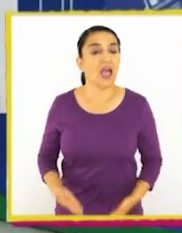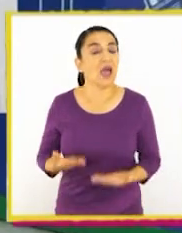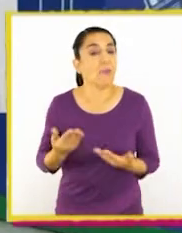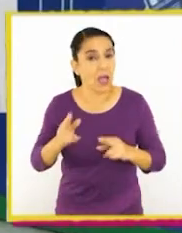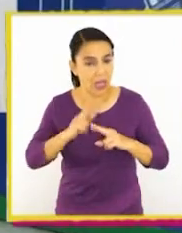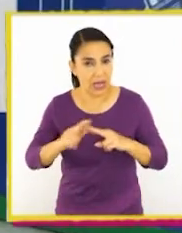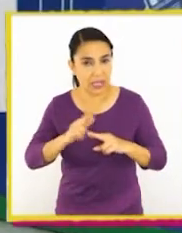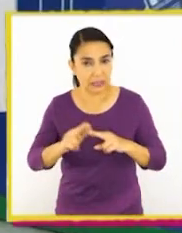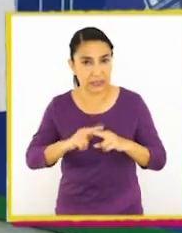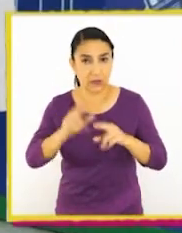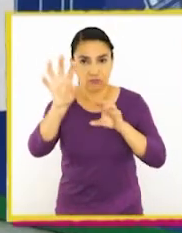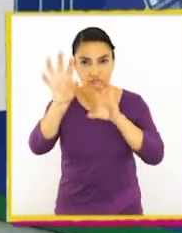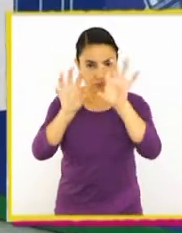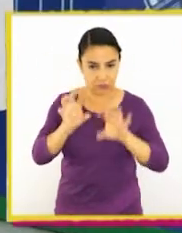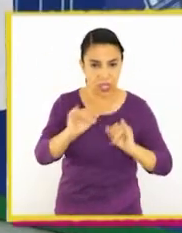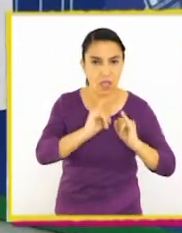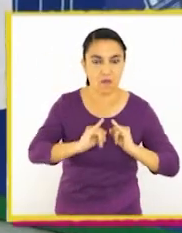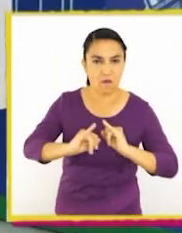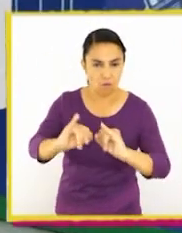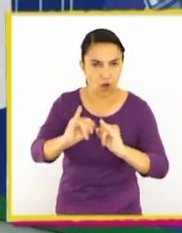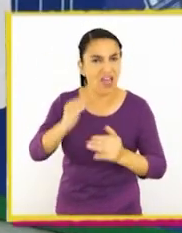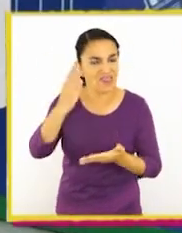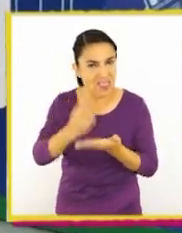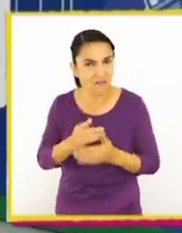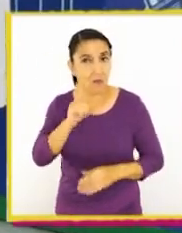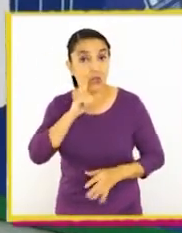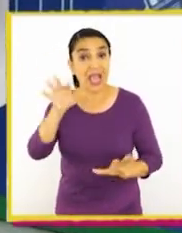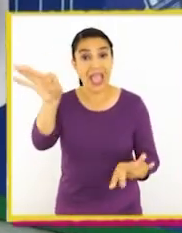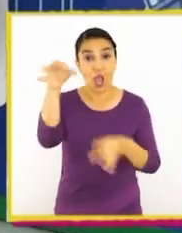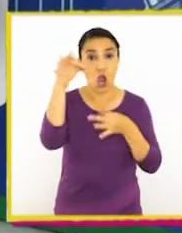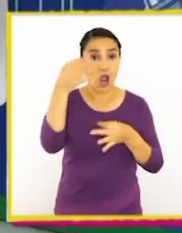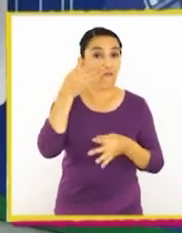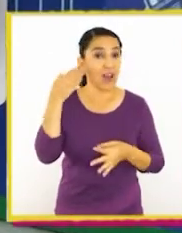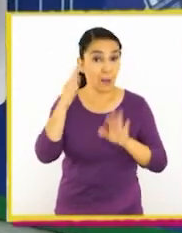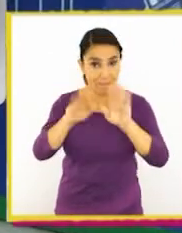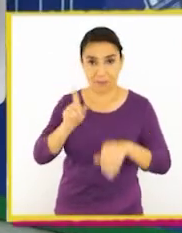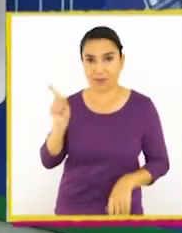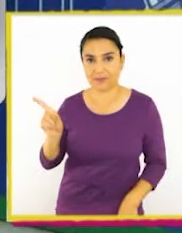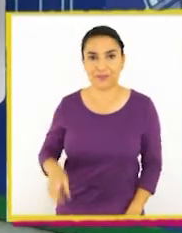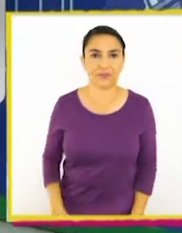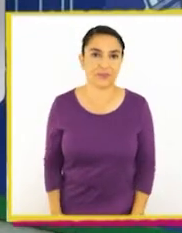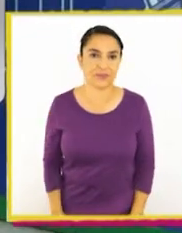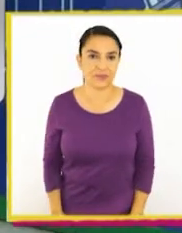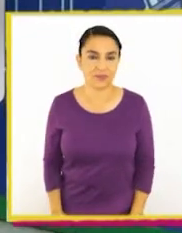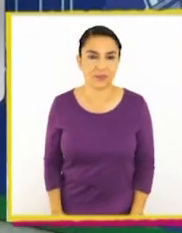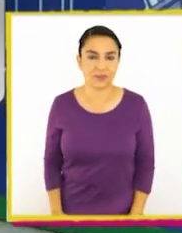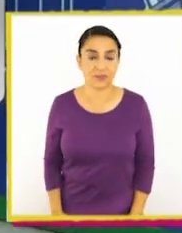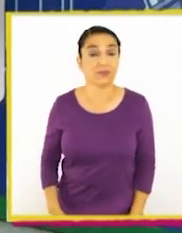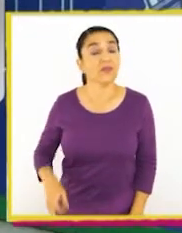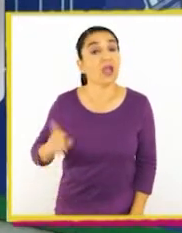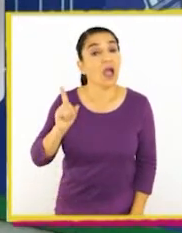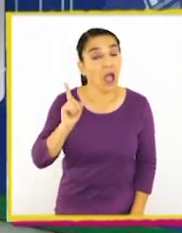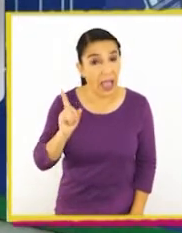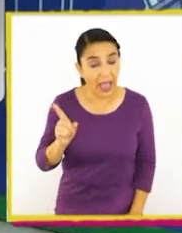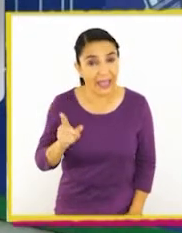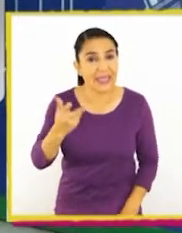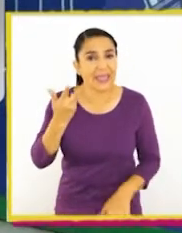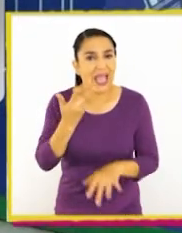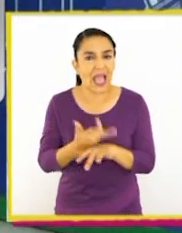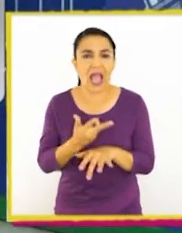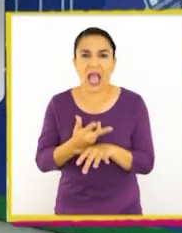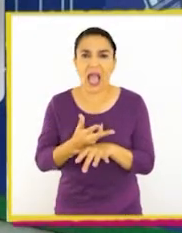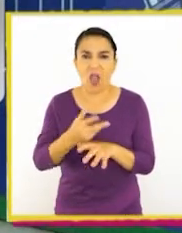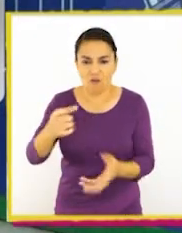Para hacer nuestra infografía, tenemos que tener una hoja en blanco como esta. Aquí tenemos